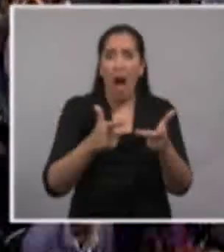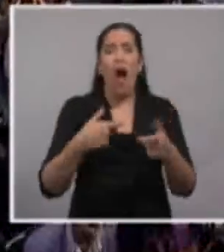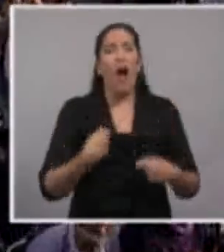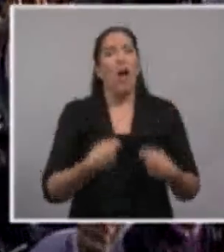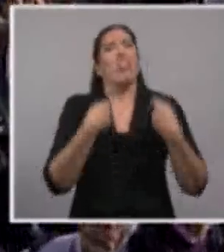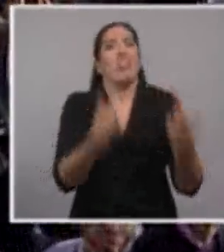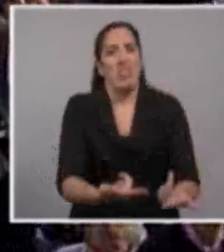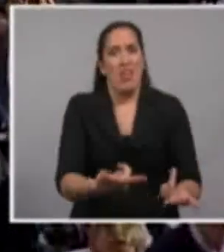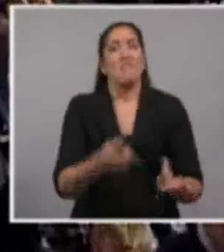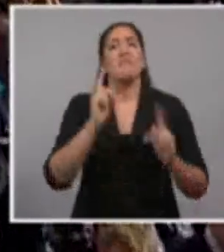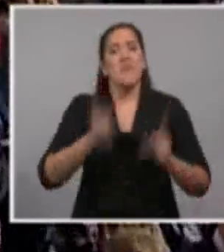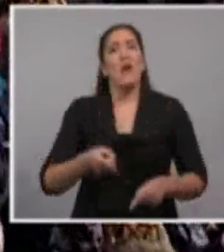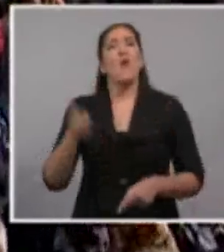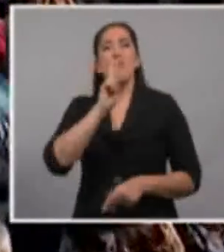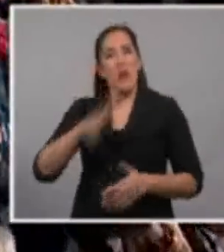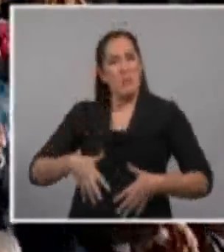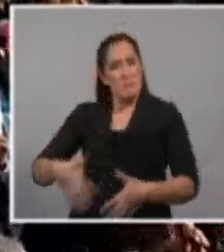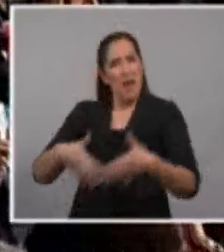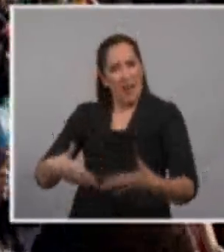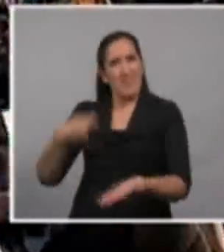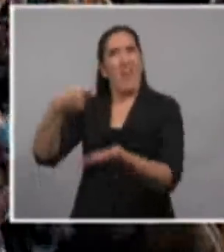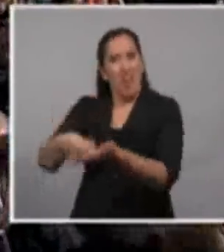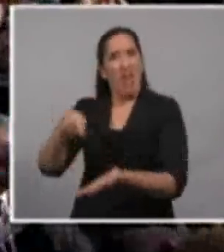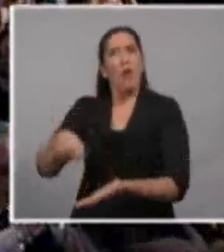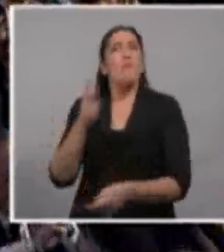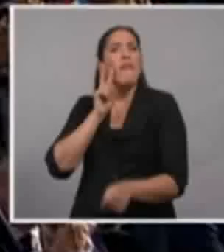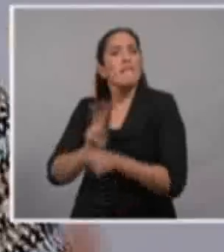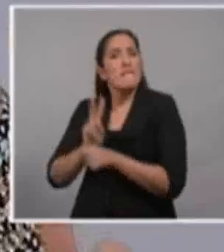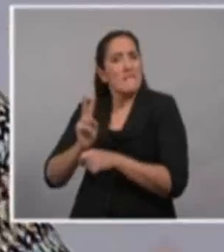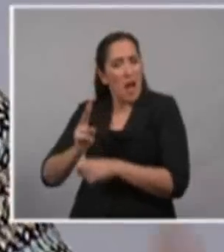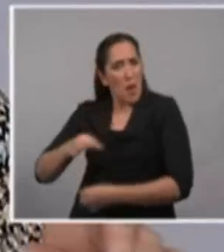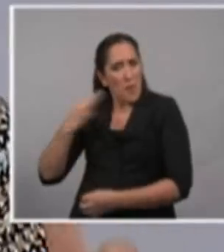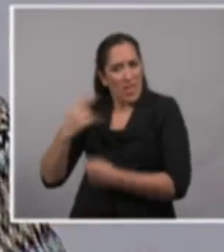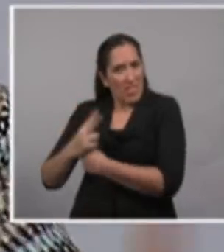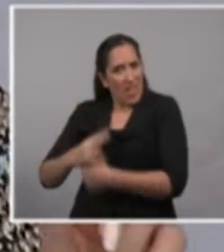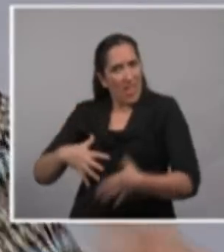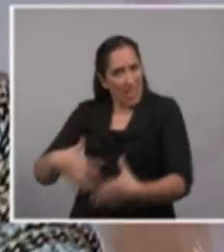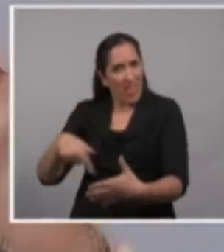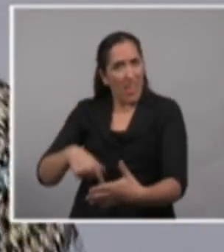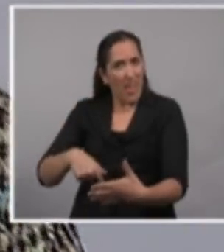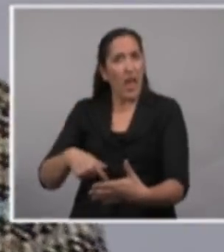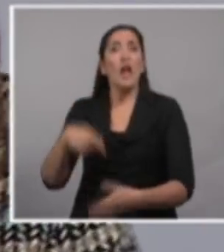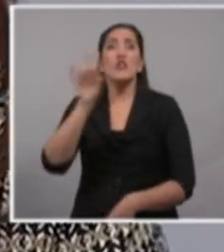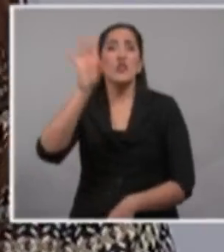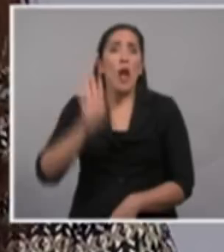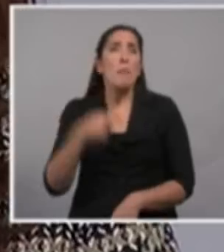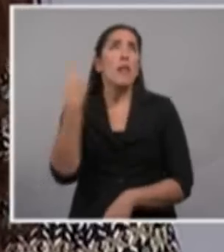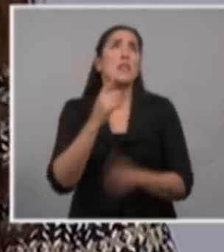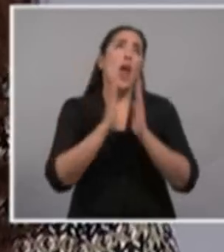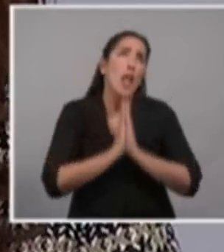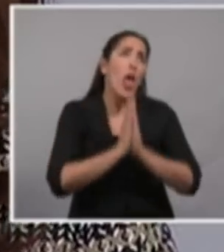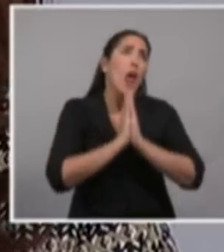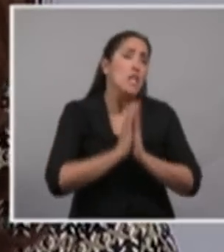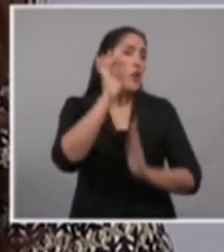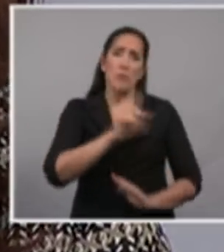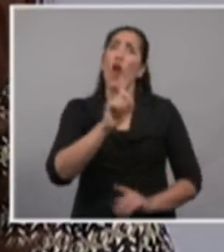La asignación universal por embarazo para proteger la vida. La vida no solo se protege rezando, la vida se